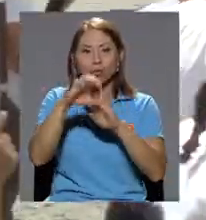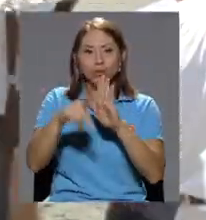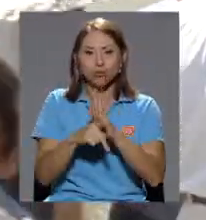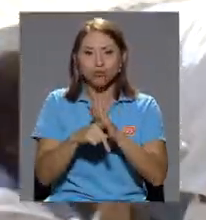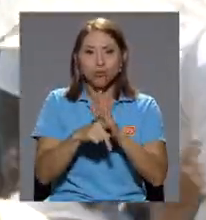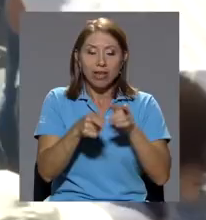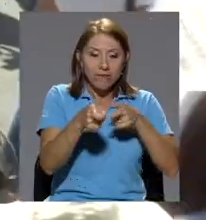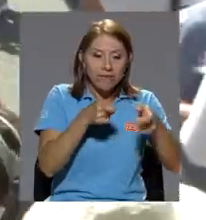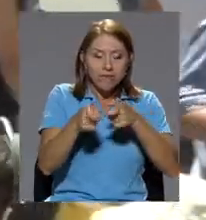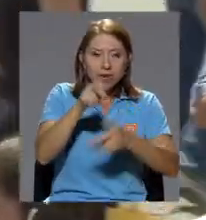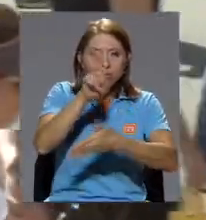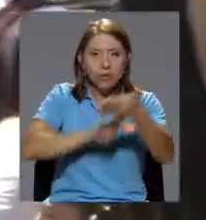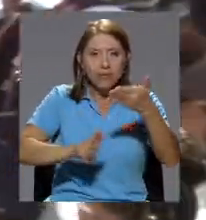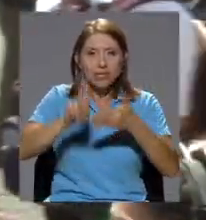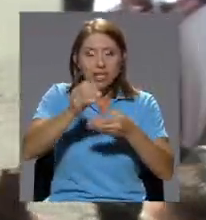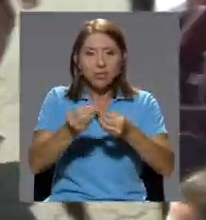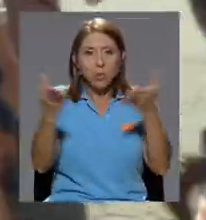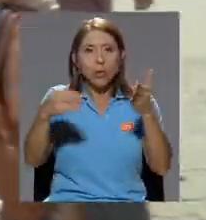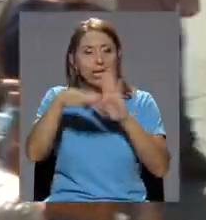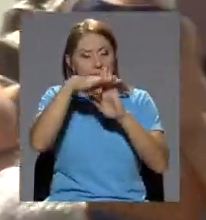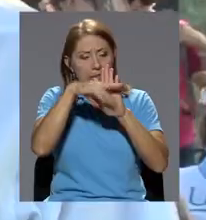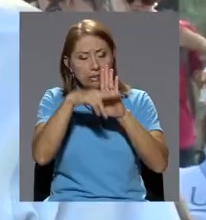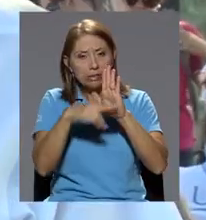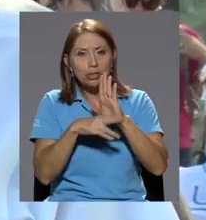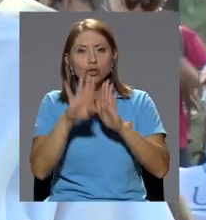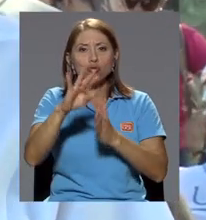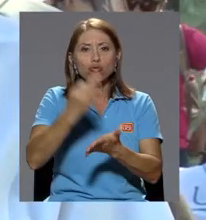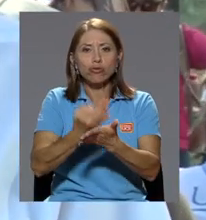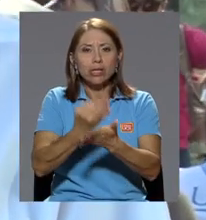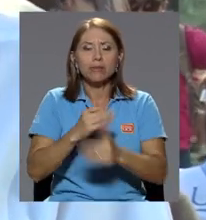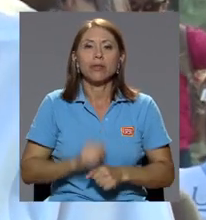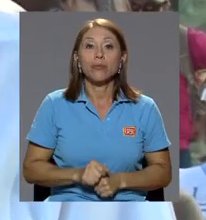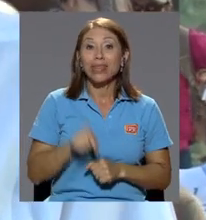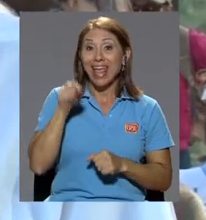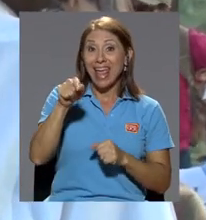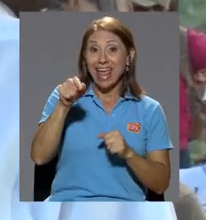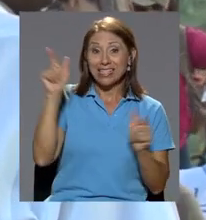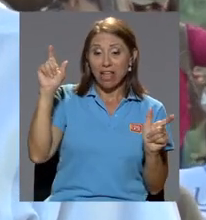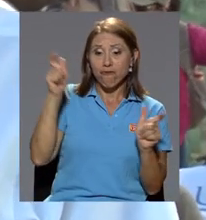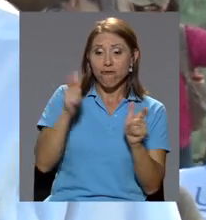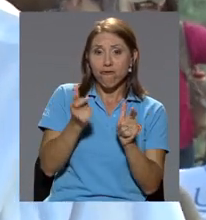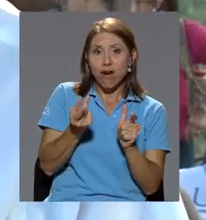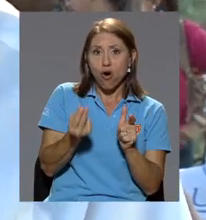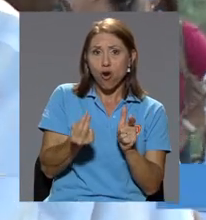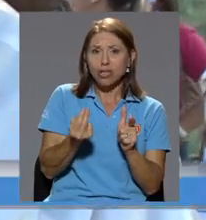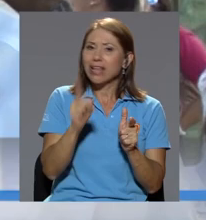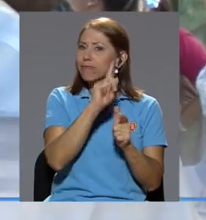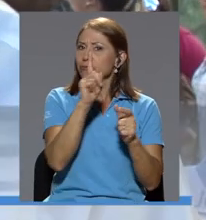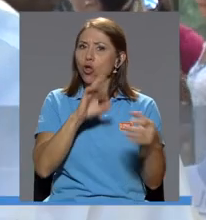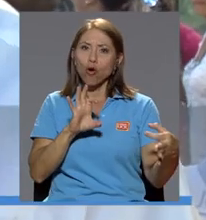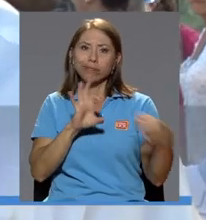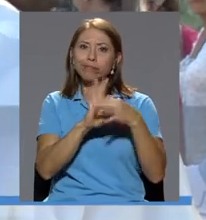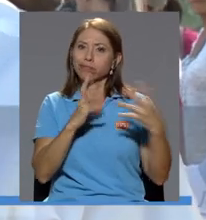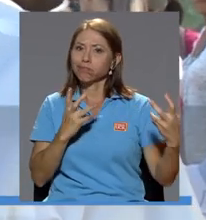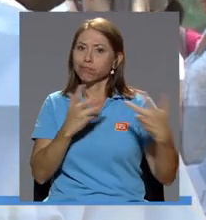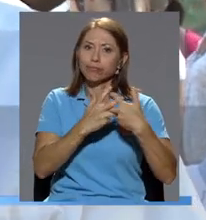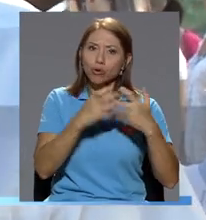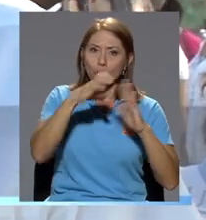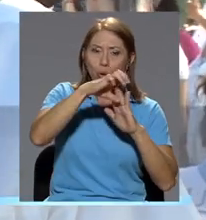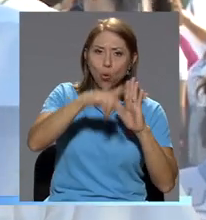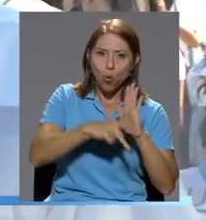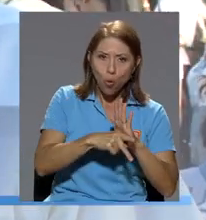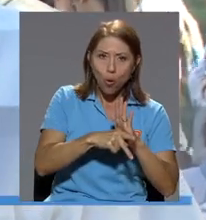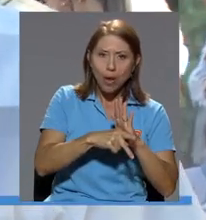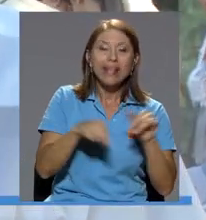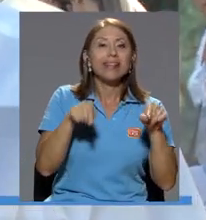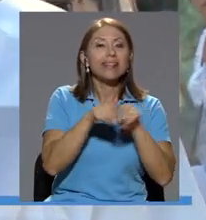públicas y regulan su financiamiento. Este recorte no solo es inconstitucional, sino que efectivamente